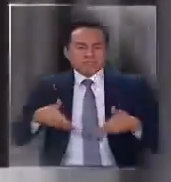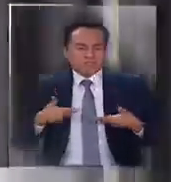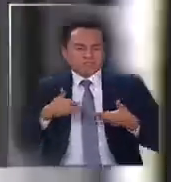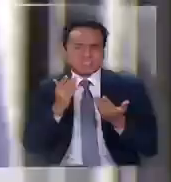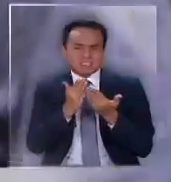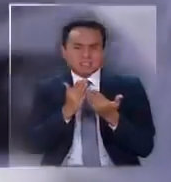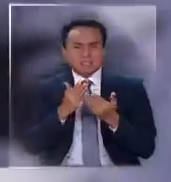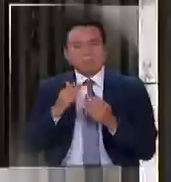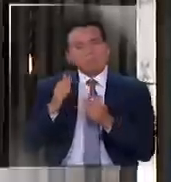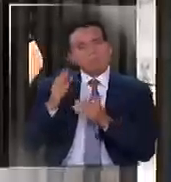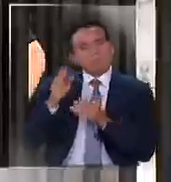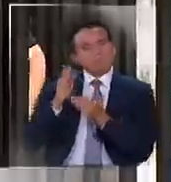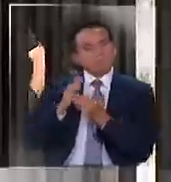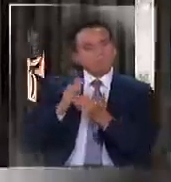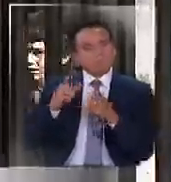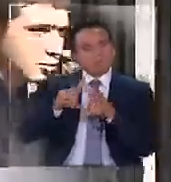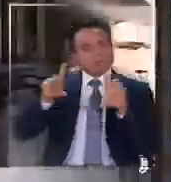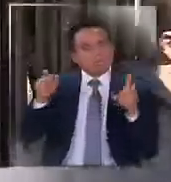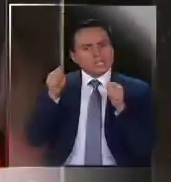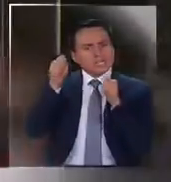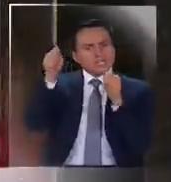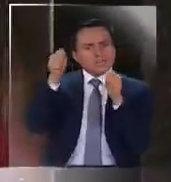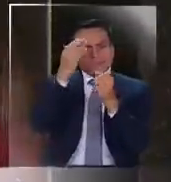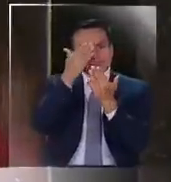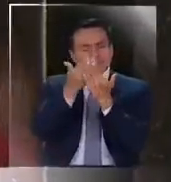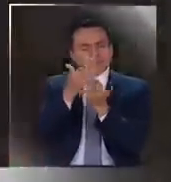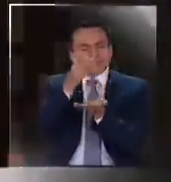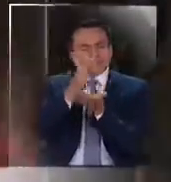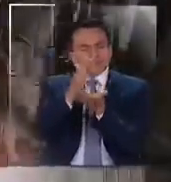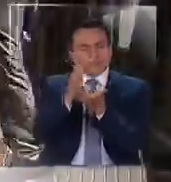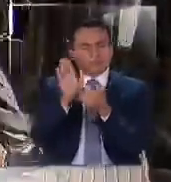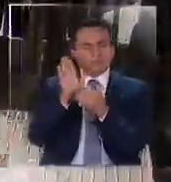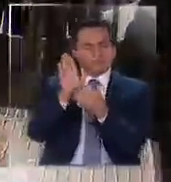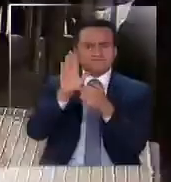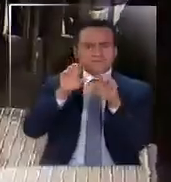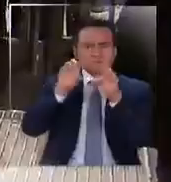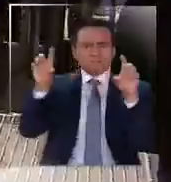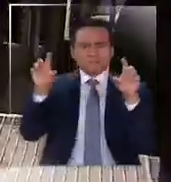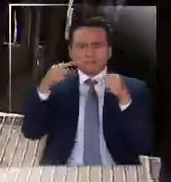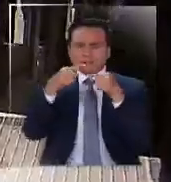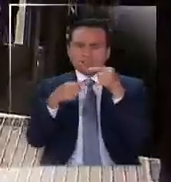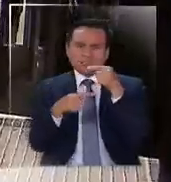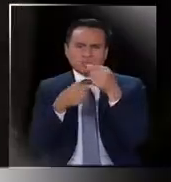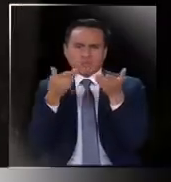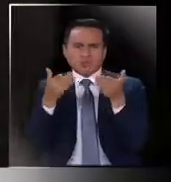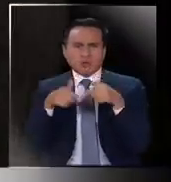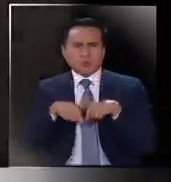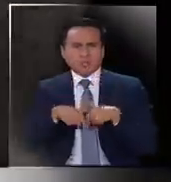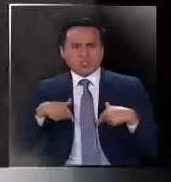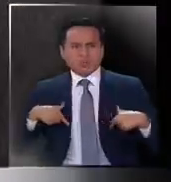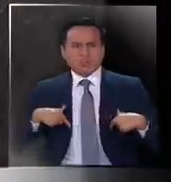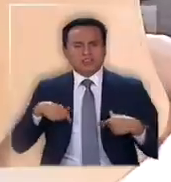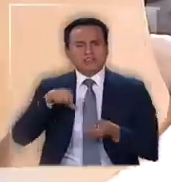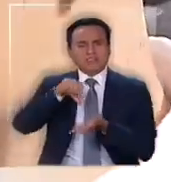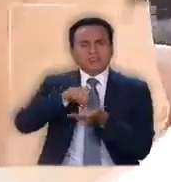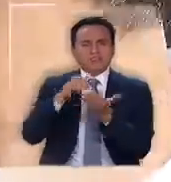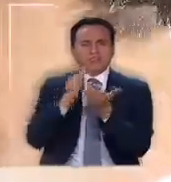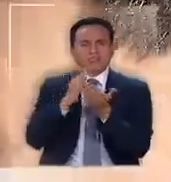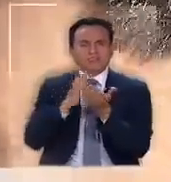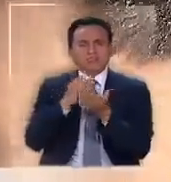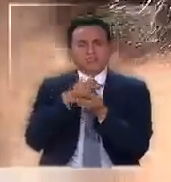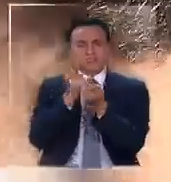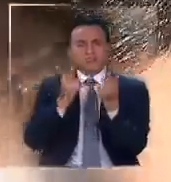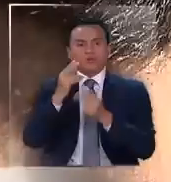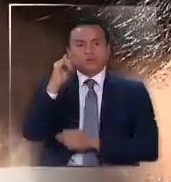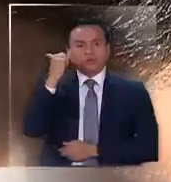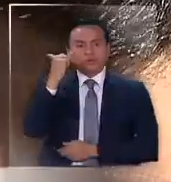del Instituto Nacional levantaron este cartel en el frontis del establecimiento. Mensaje polémico en este polerón que el centro de estudiantes anunció este